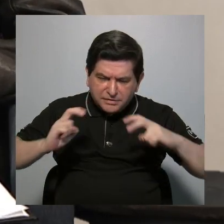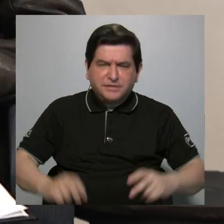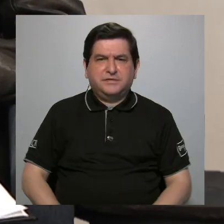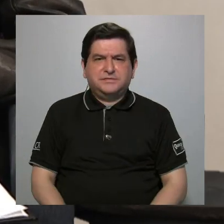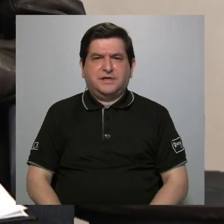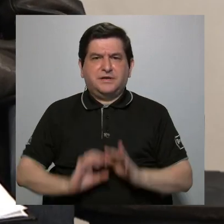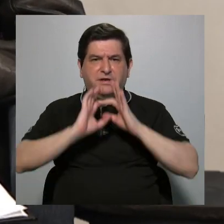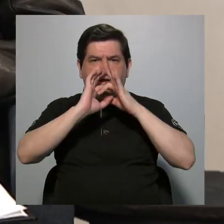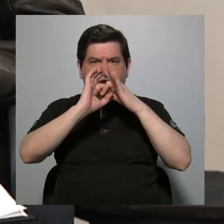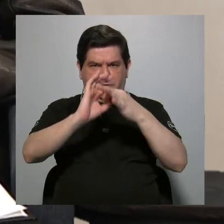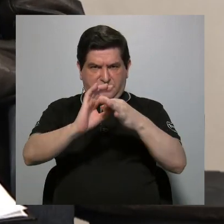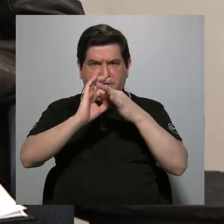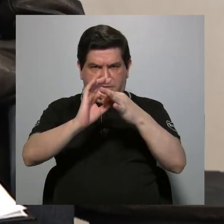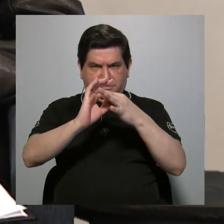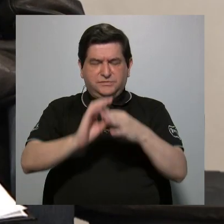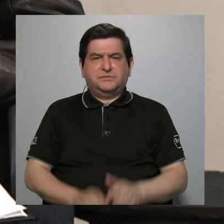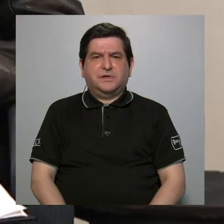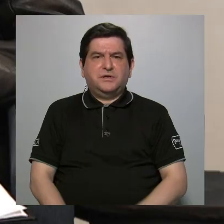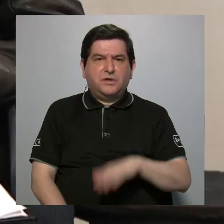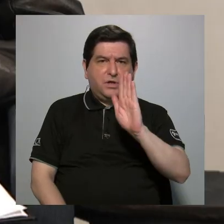revisar de su